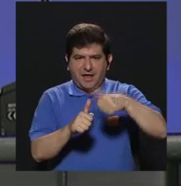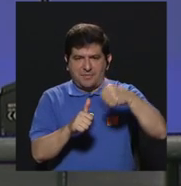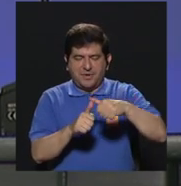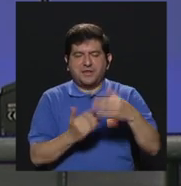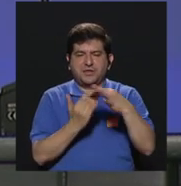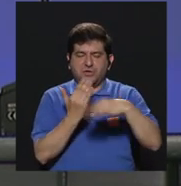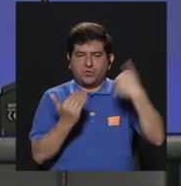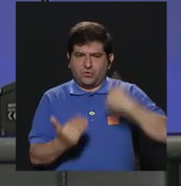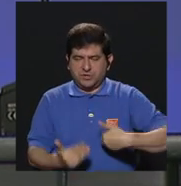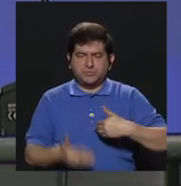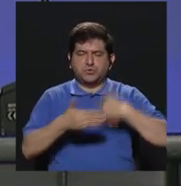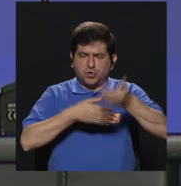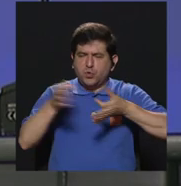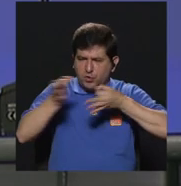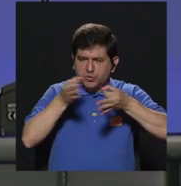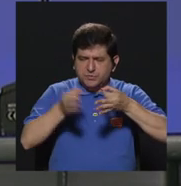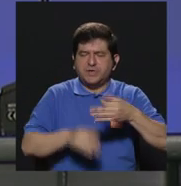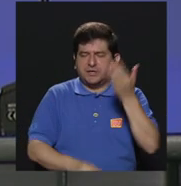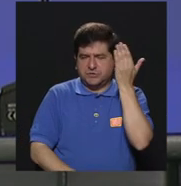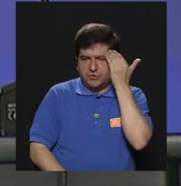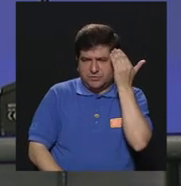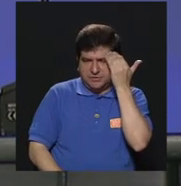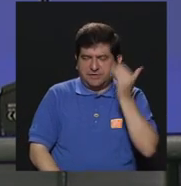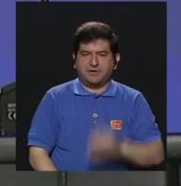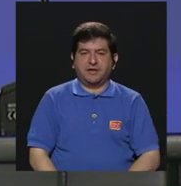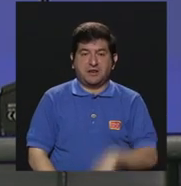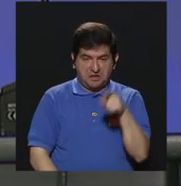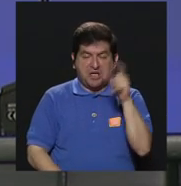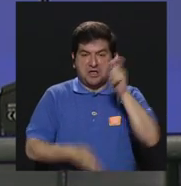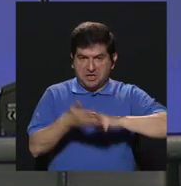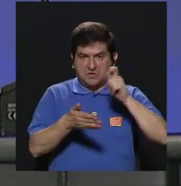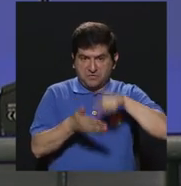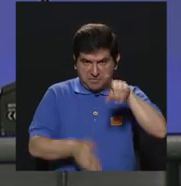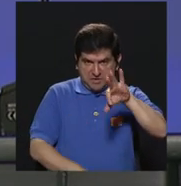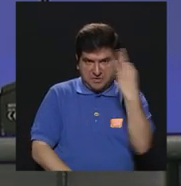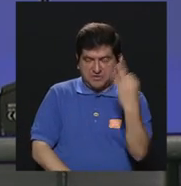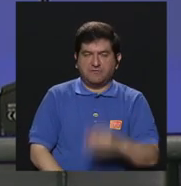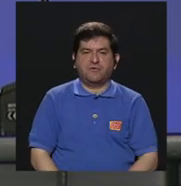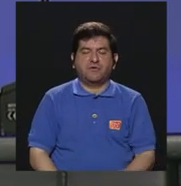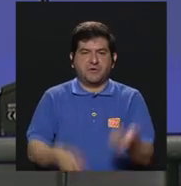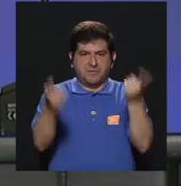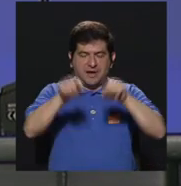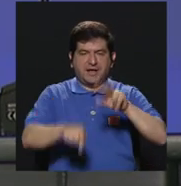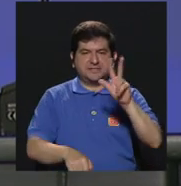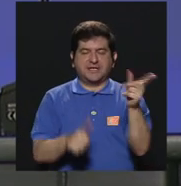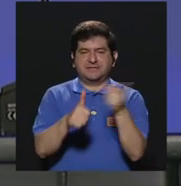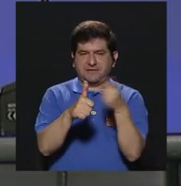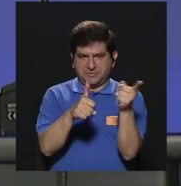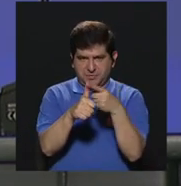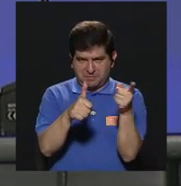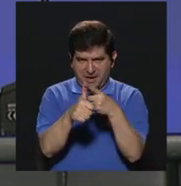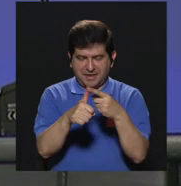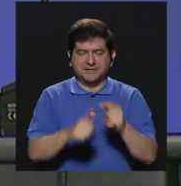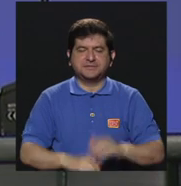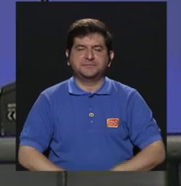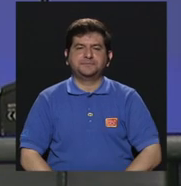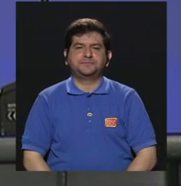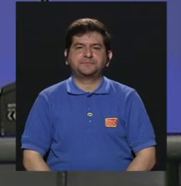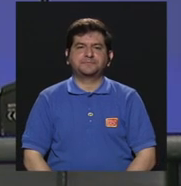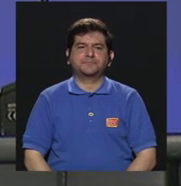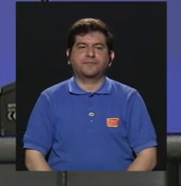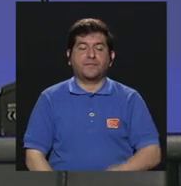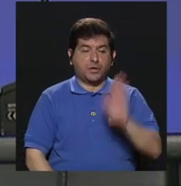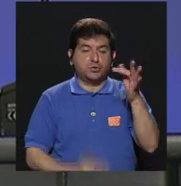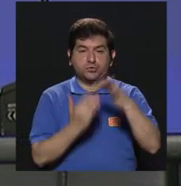maridos. Y además ellas se firman así. En el caso de las tres primeras,